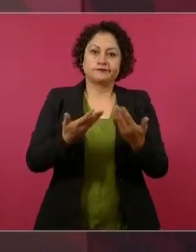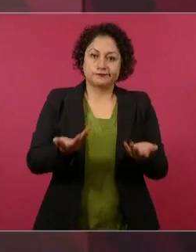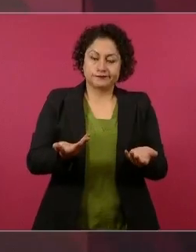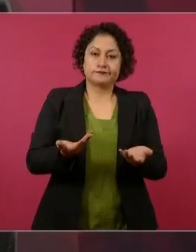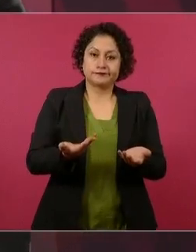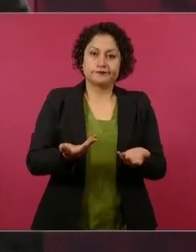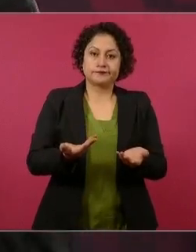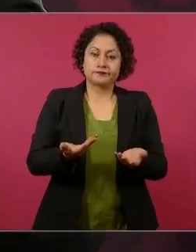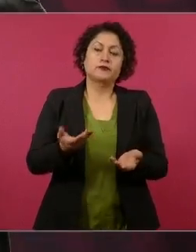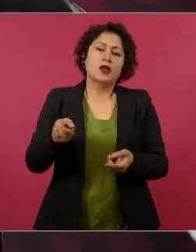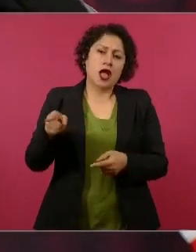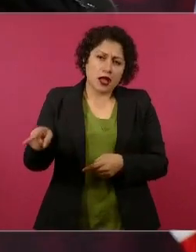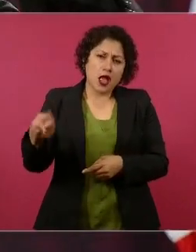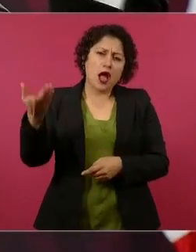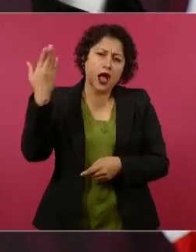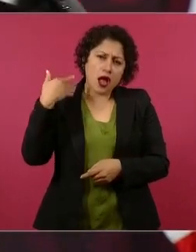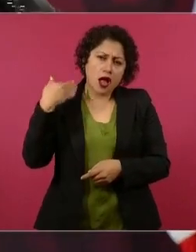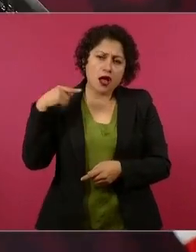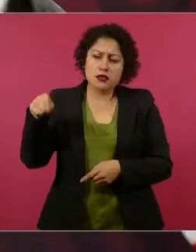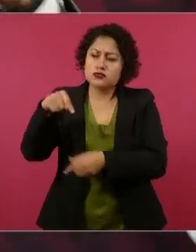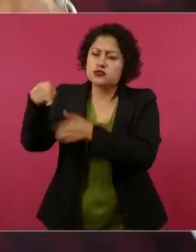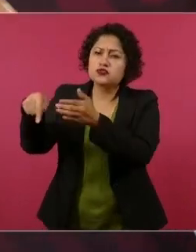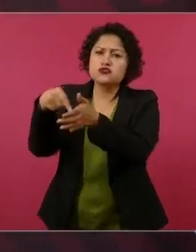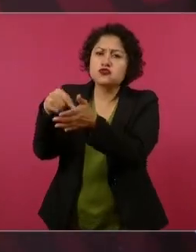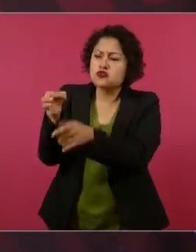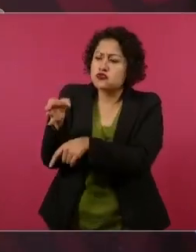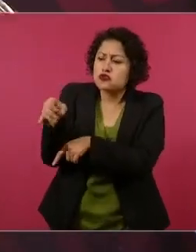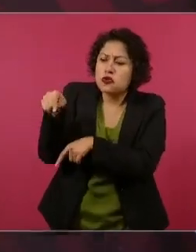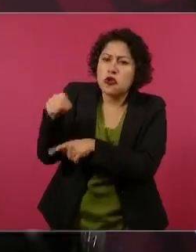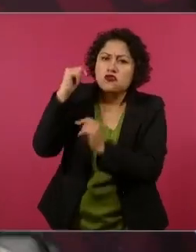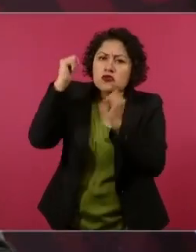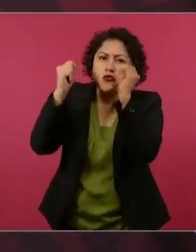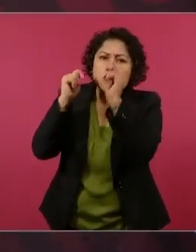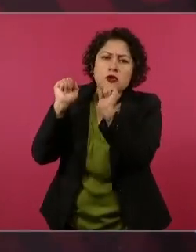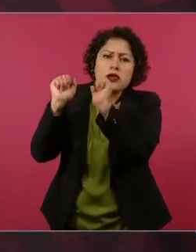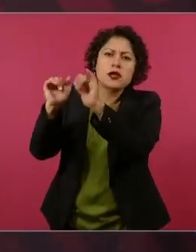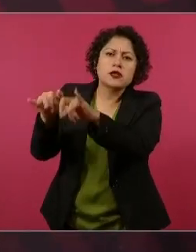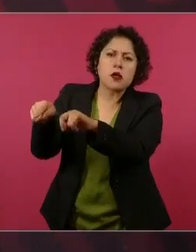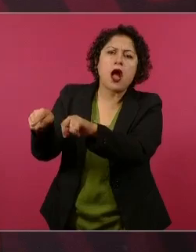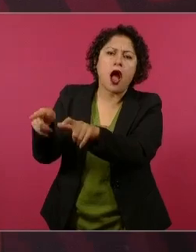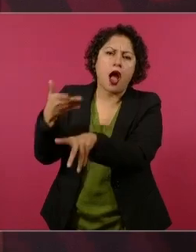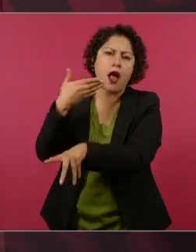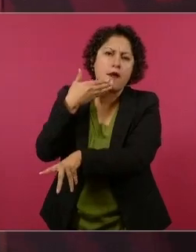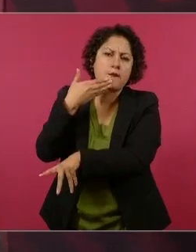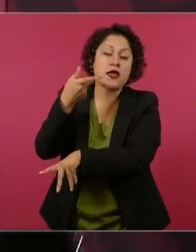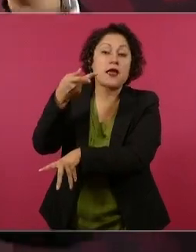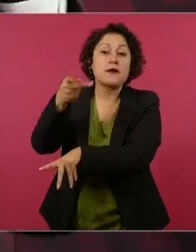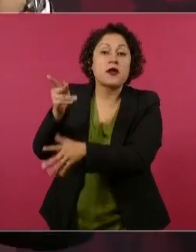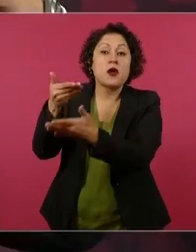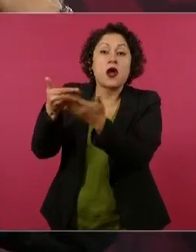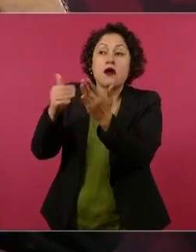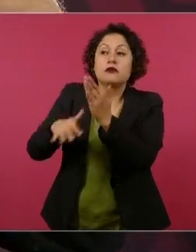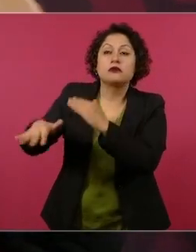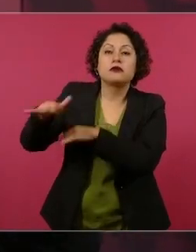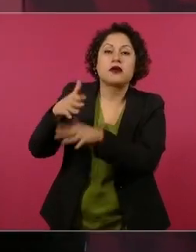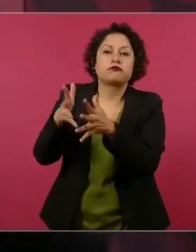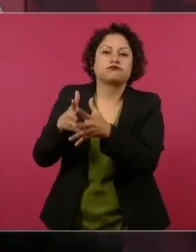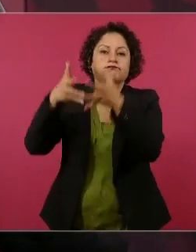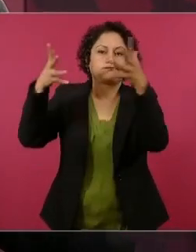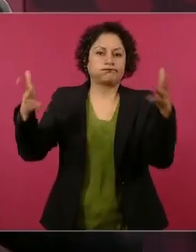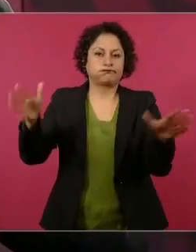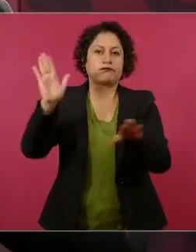¿no? Pero ahora es más horizontal. Y lo mismo en el caso del sureste, porque en